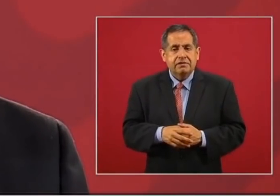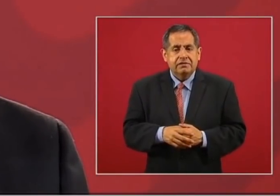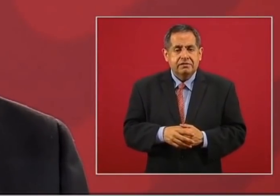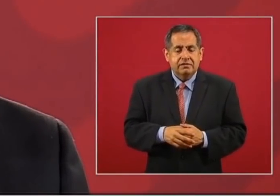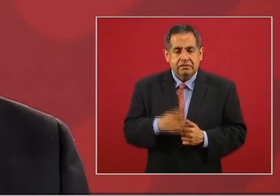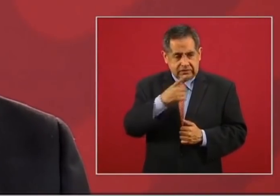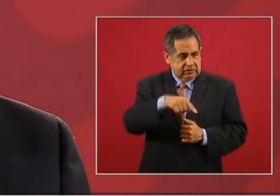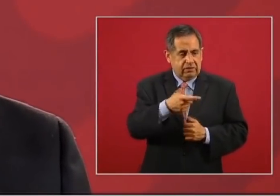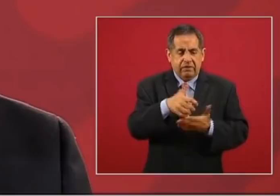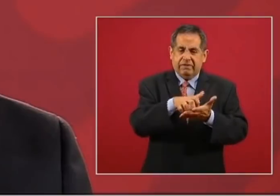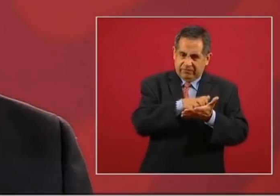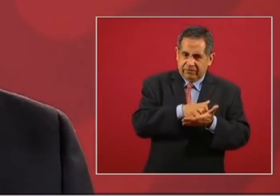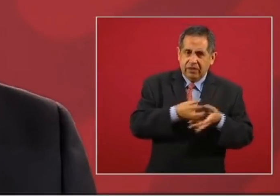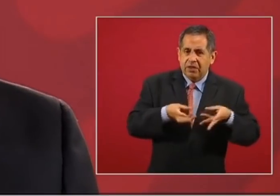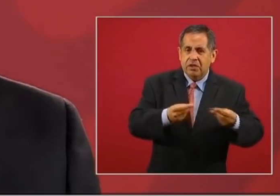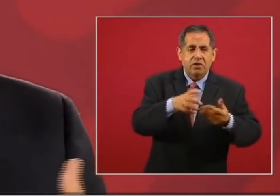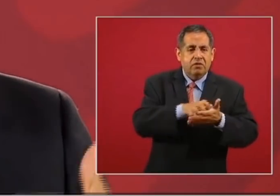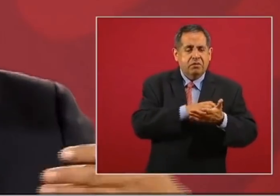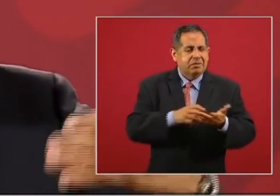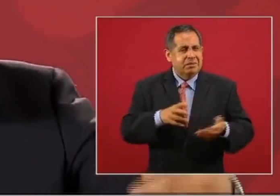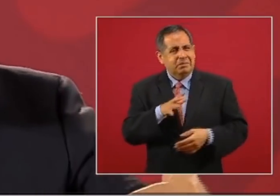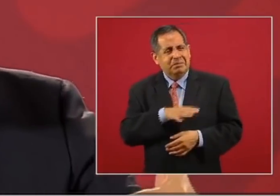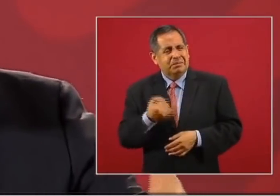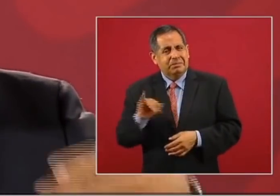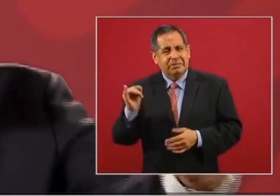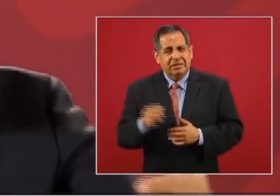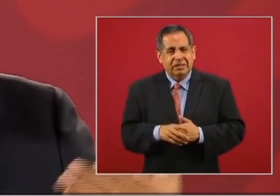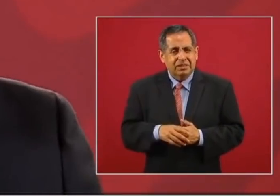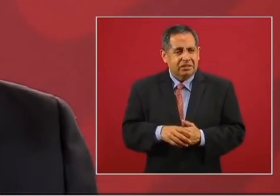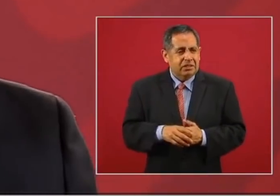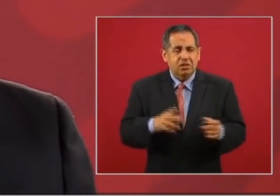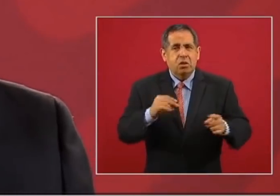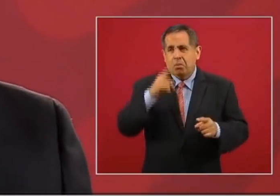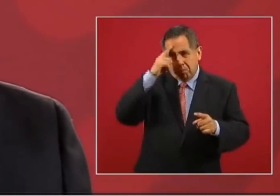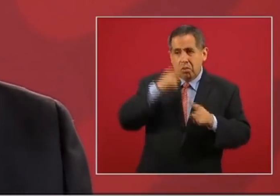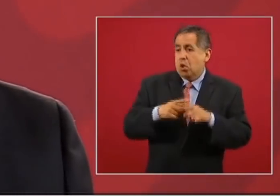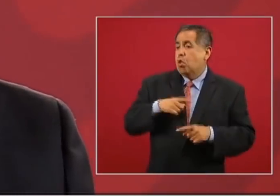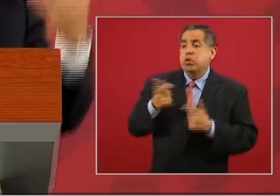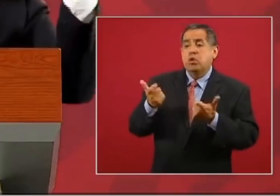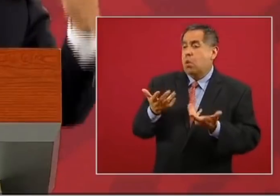que ahorren, pero no puede ser que sea por dinero, pues.